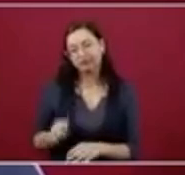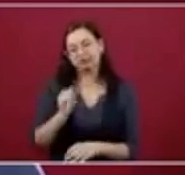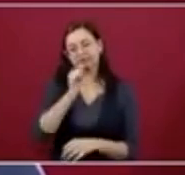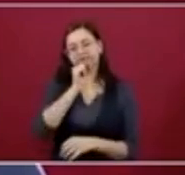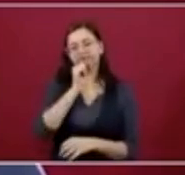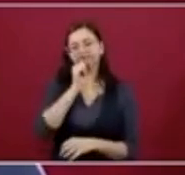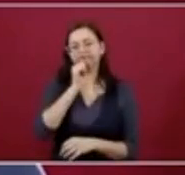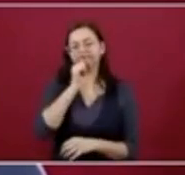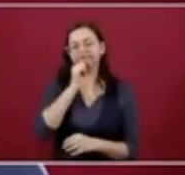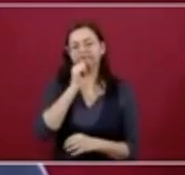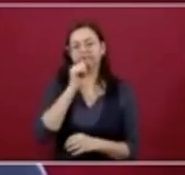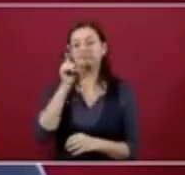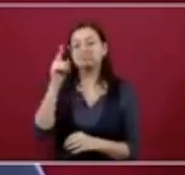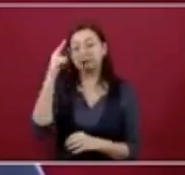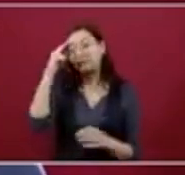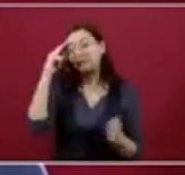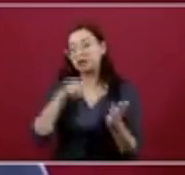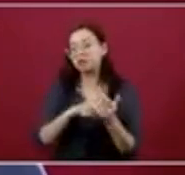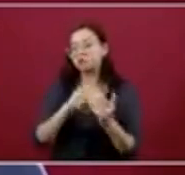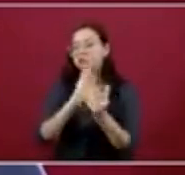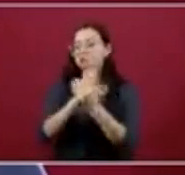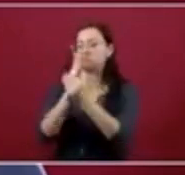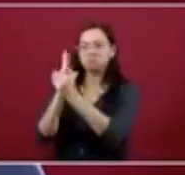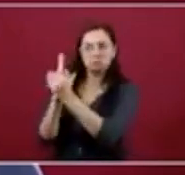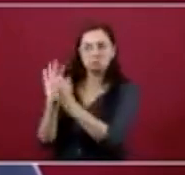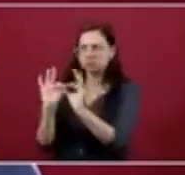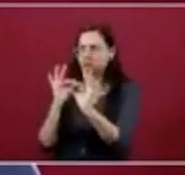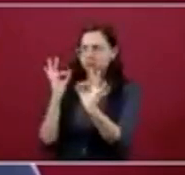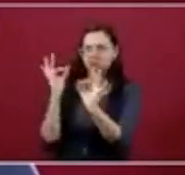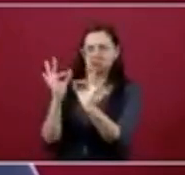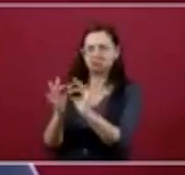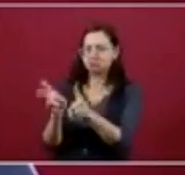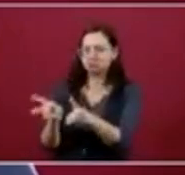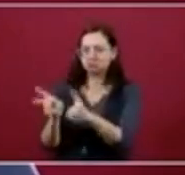la documentación está intacta,